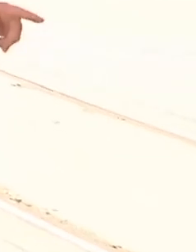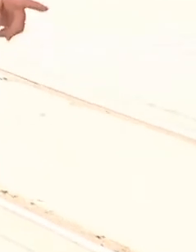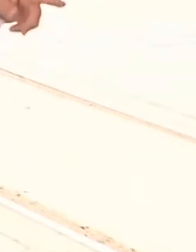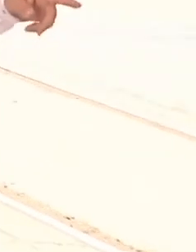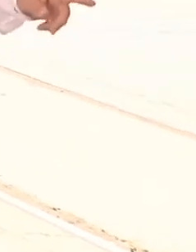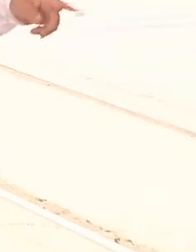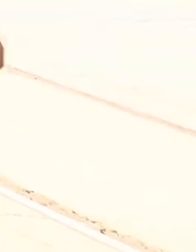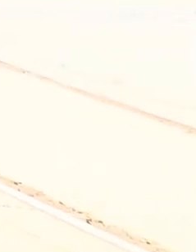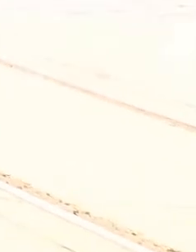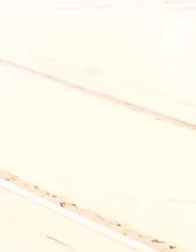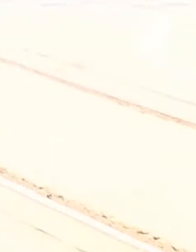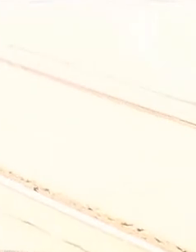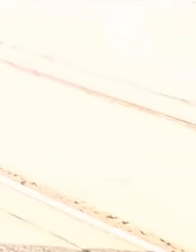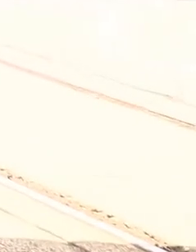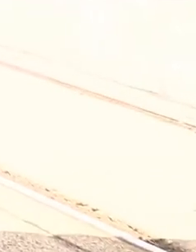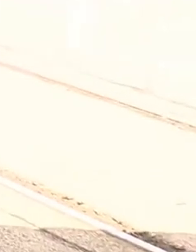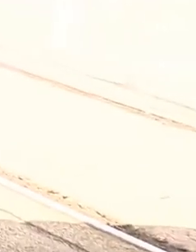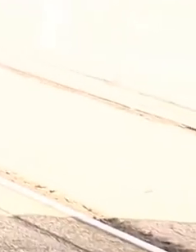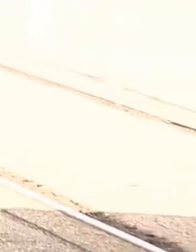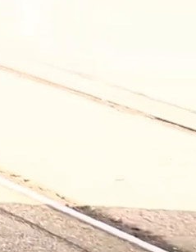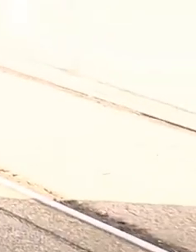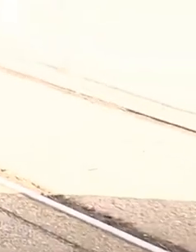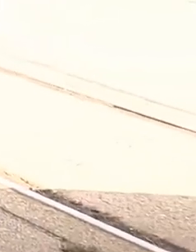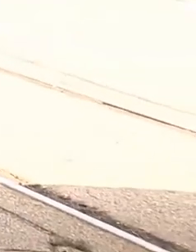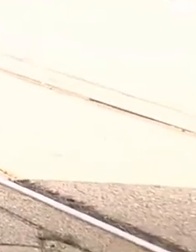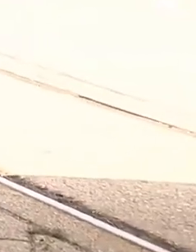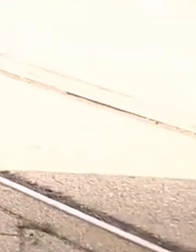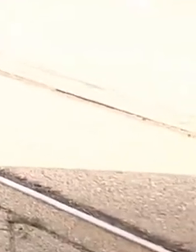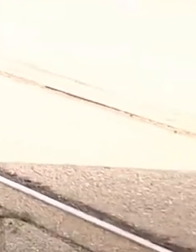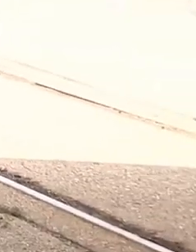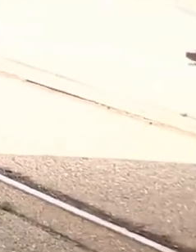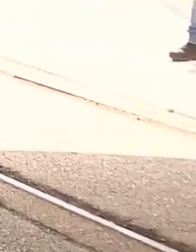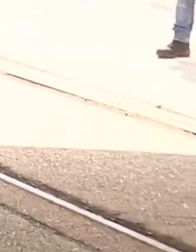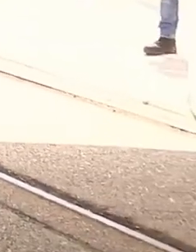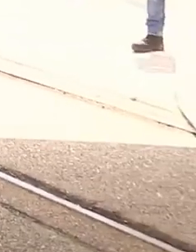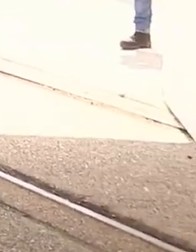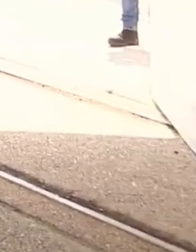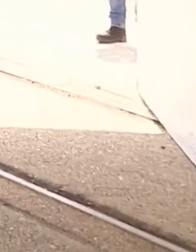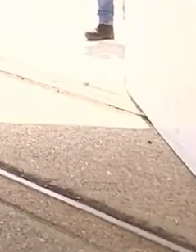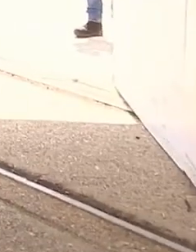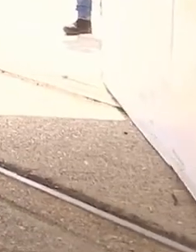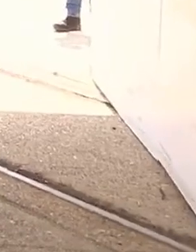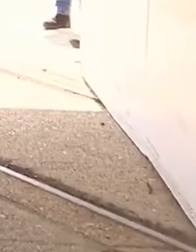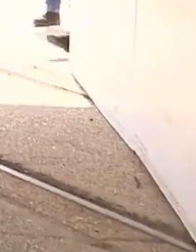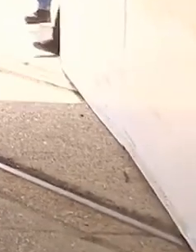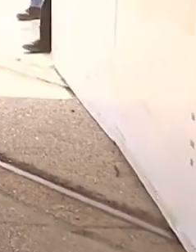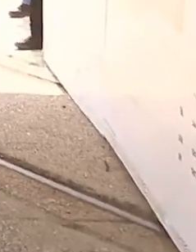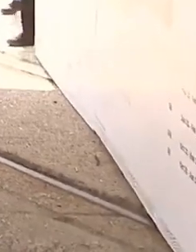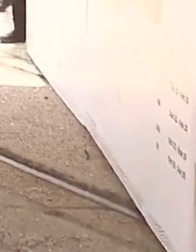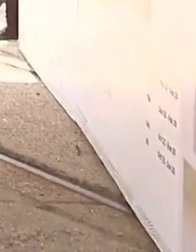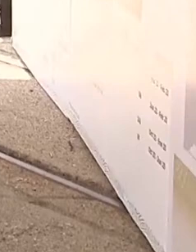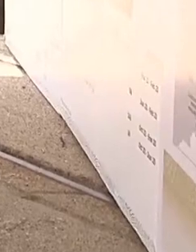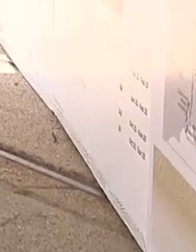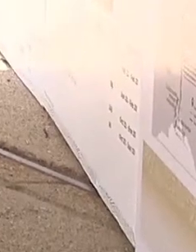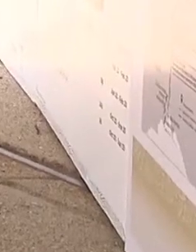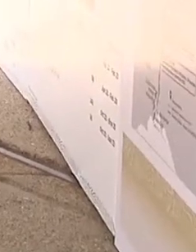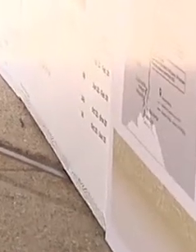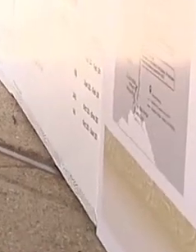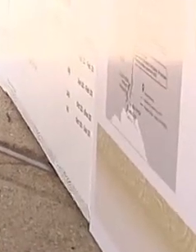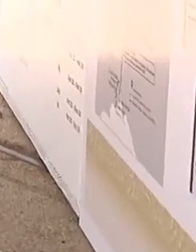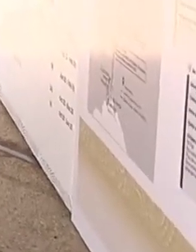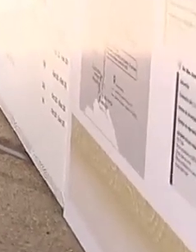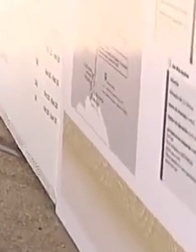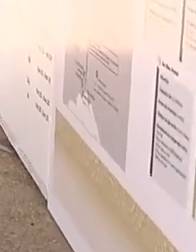de los montos de inversión pública que se va a llevar a cabo. Y aquí los del licenciado Bartlett.